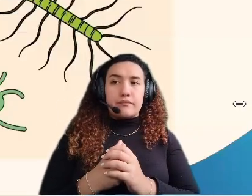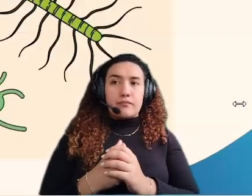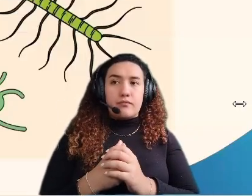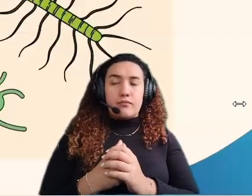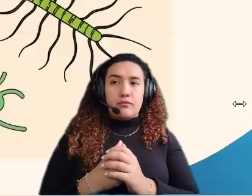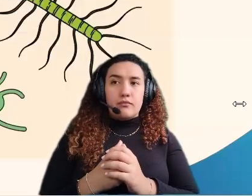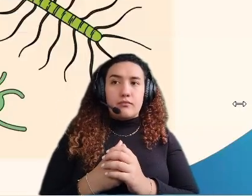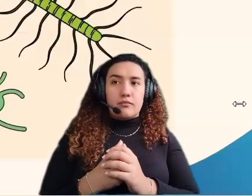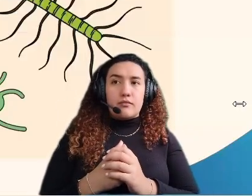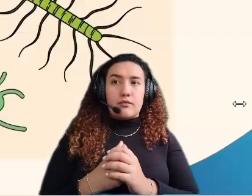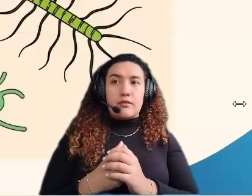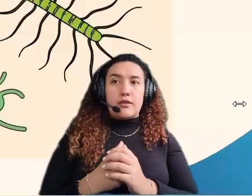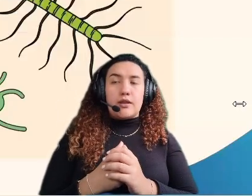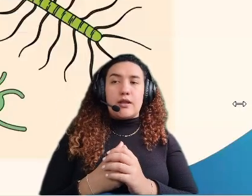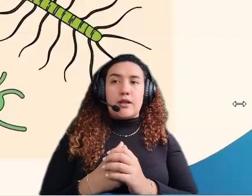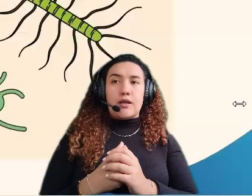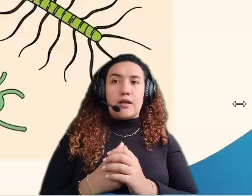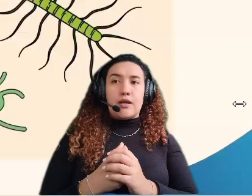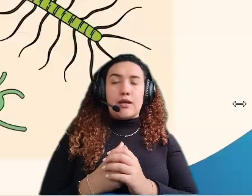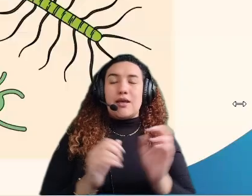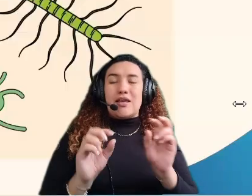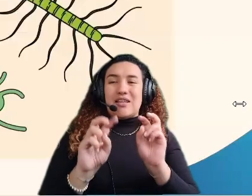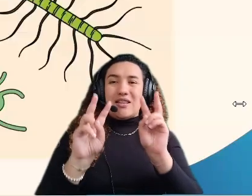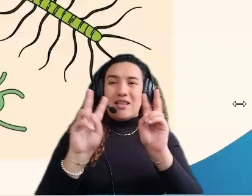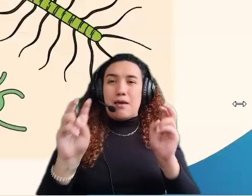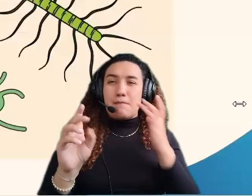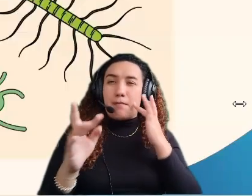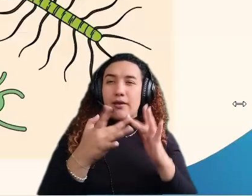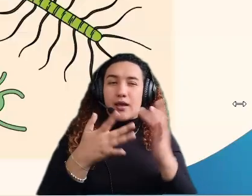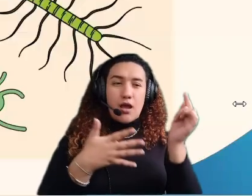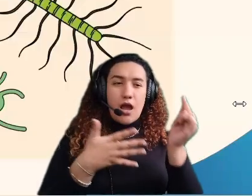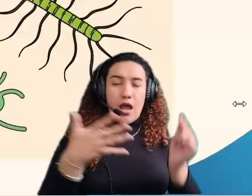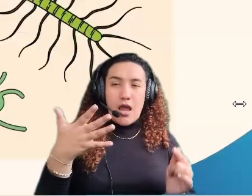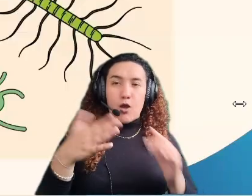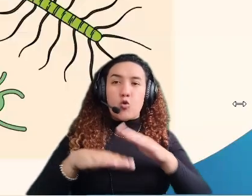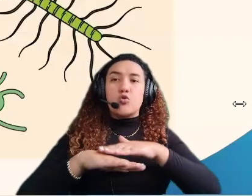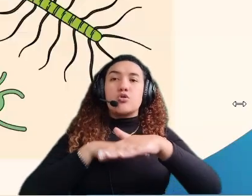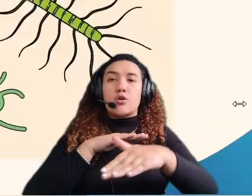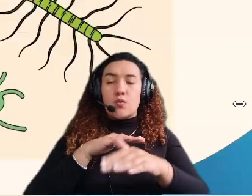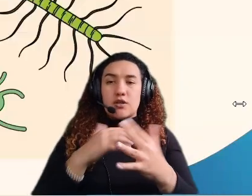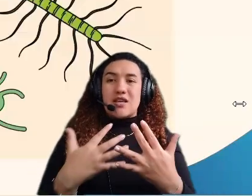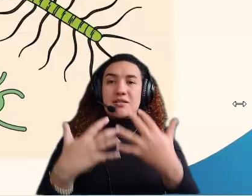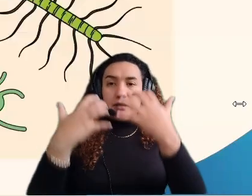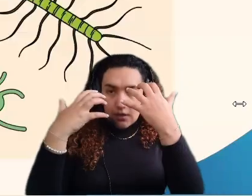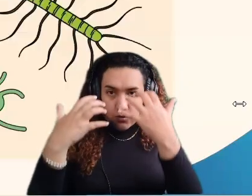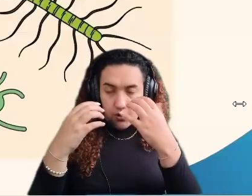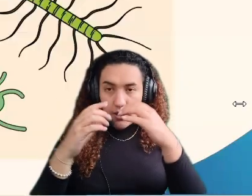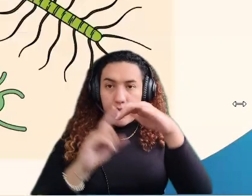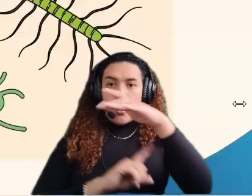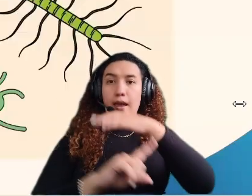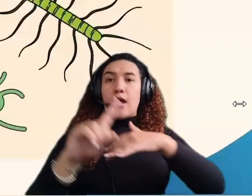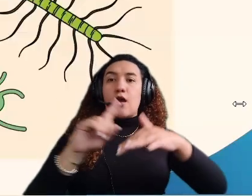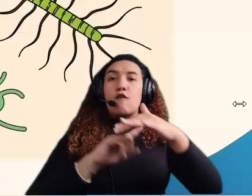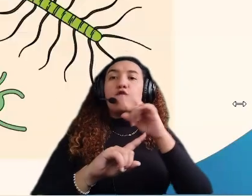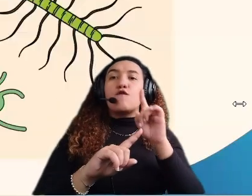en cuenta los efectos conjuntos de los estresores climáticos en la función